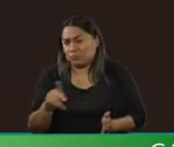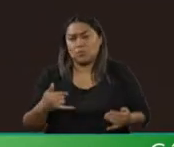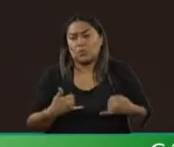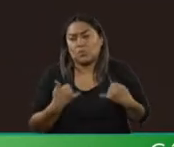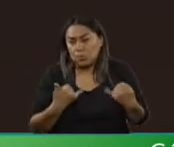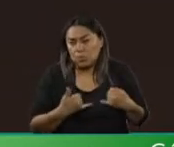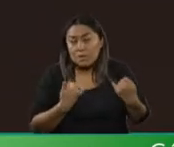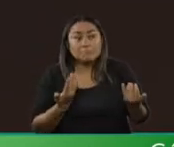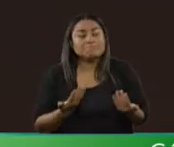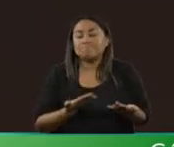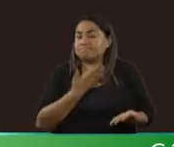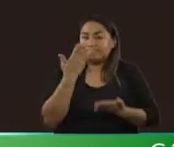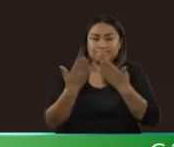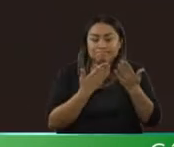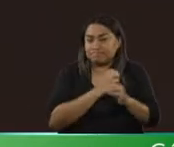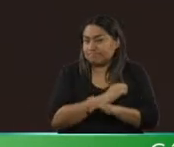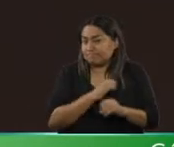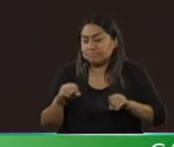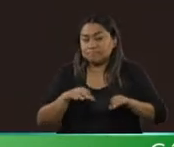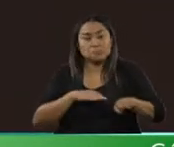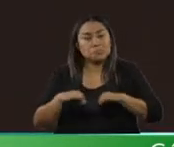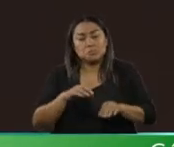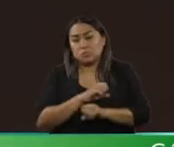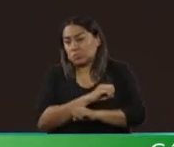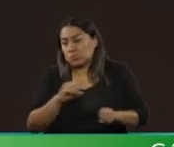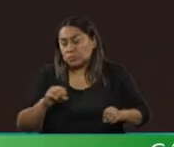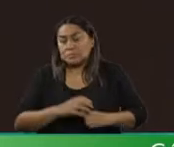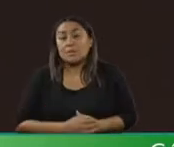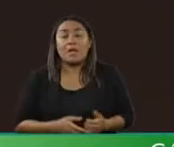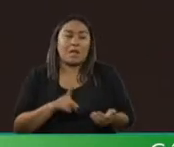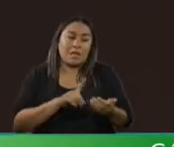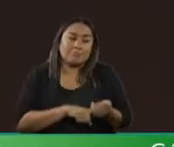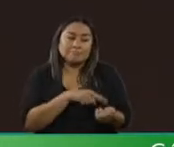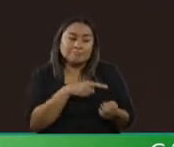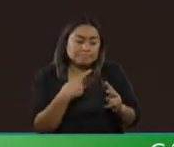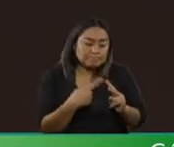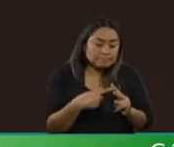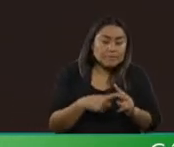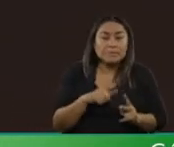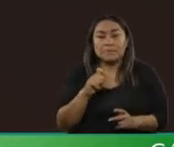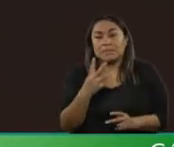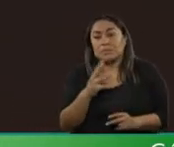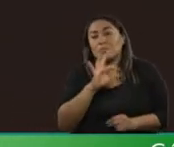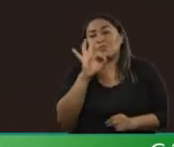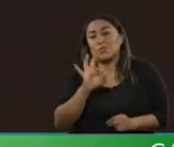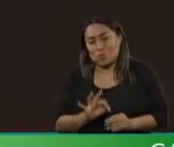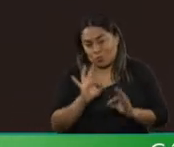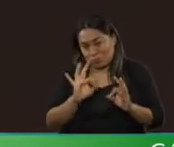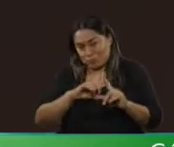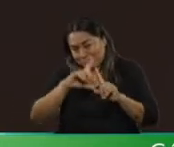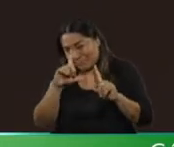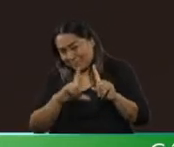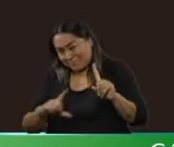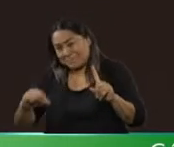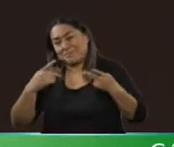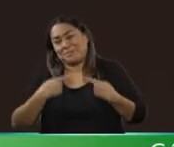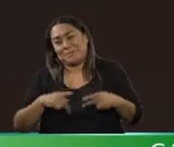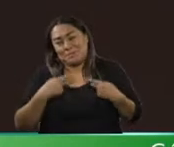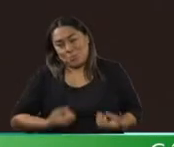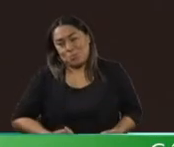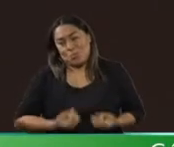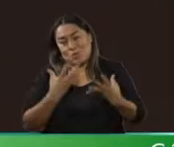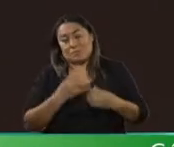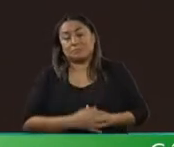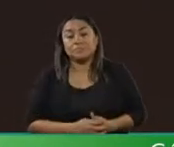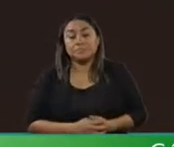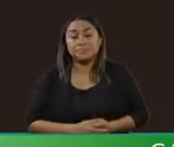que no estudiaban ni trabajaban, lo que representa el 23% de la población total del país. Es